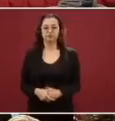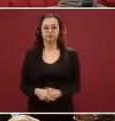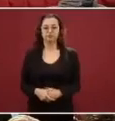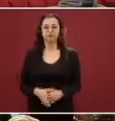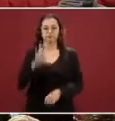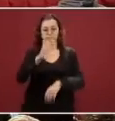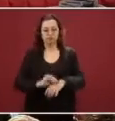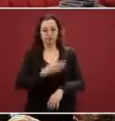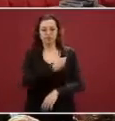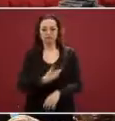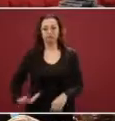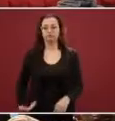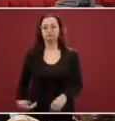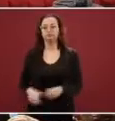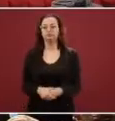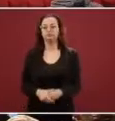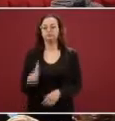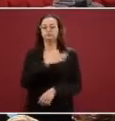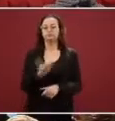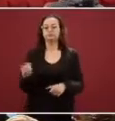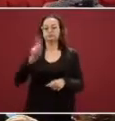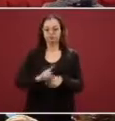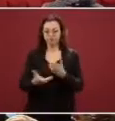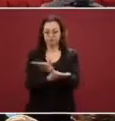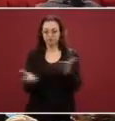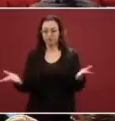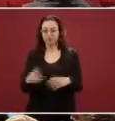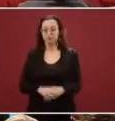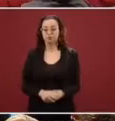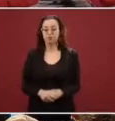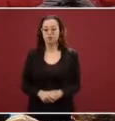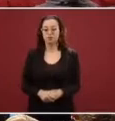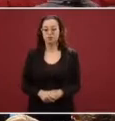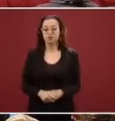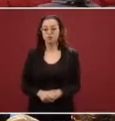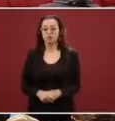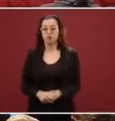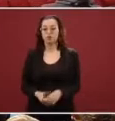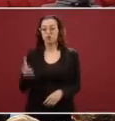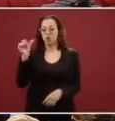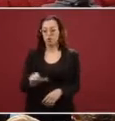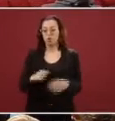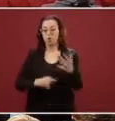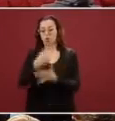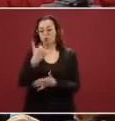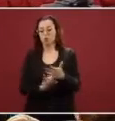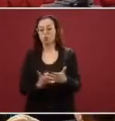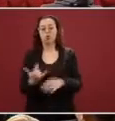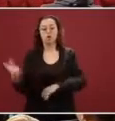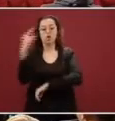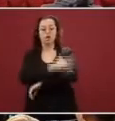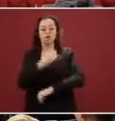Con su permiso, señor presidente. Muy buenos días a todos. El día de hoy vamos a hablar de manera integral sobre el proyecto de construcción del